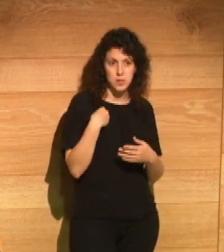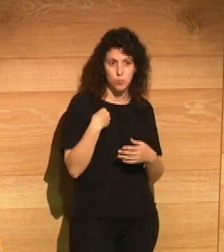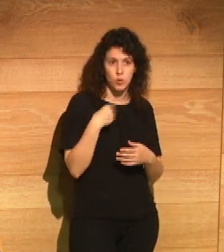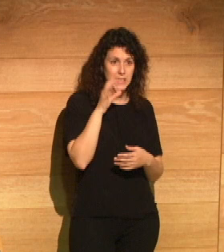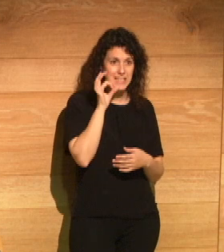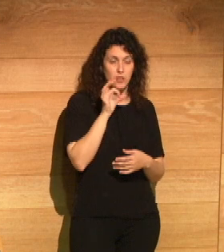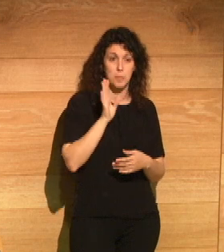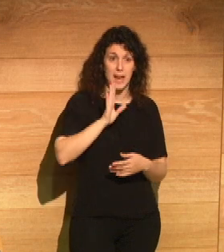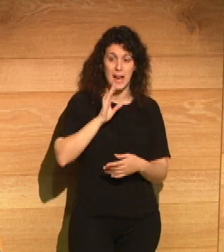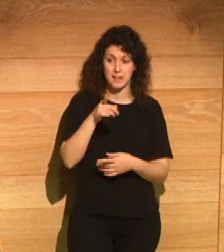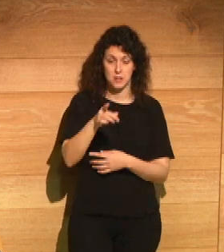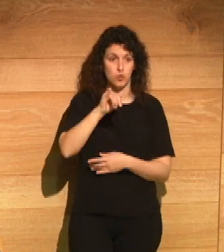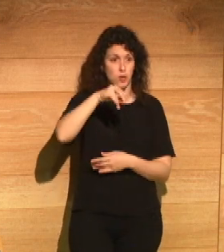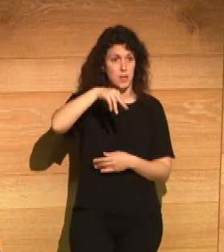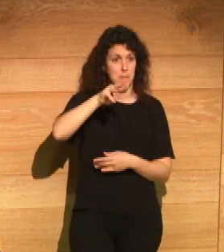nos preguntamos